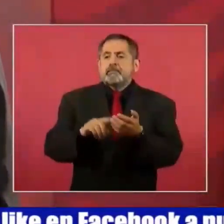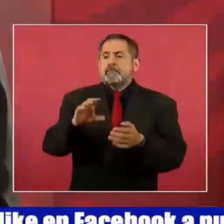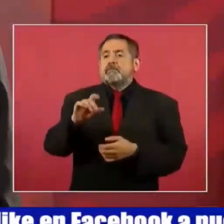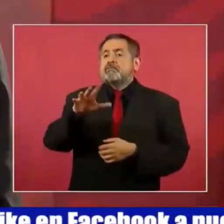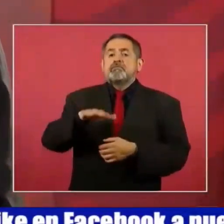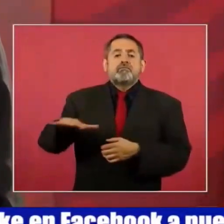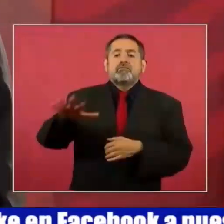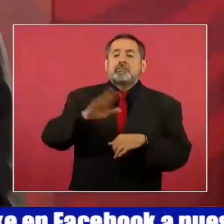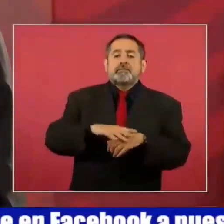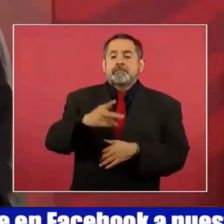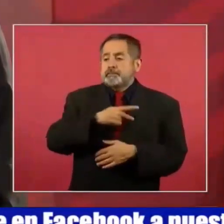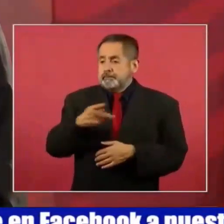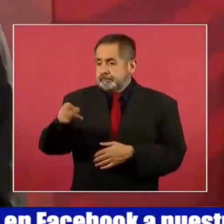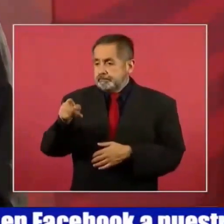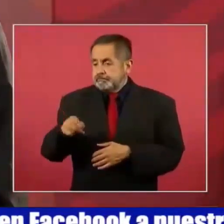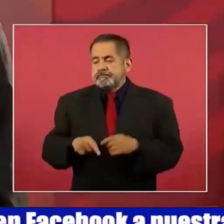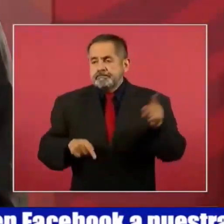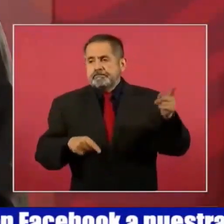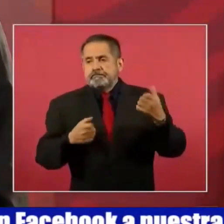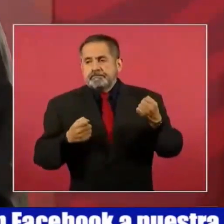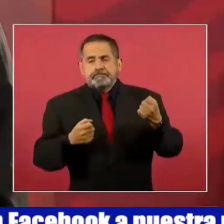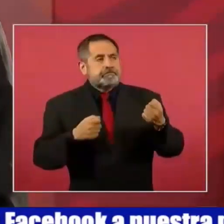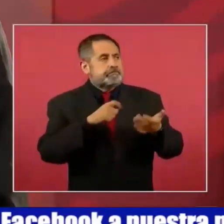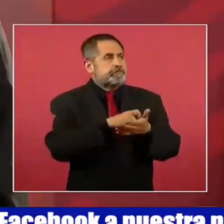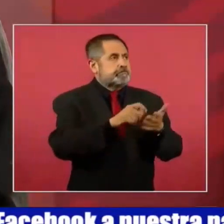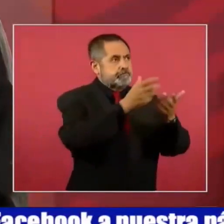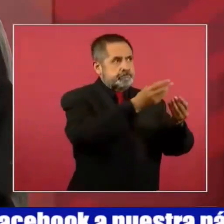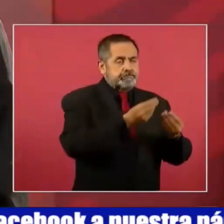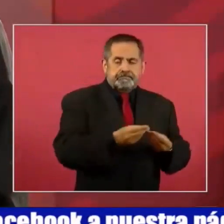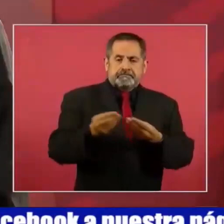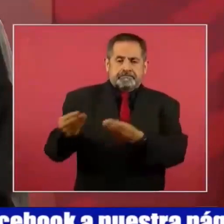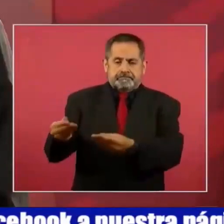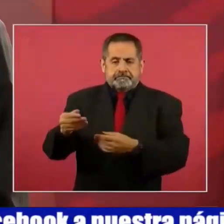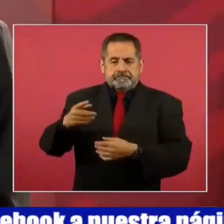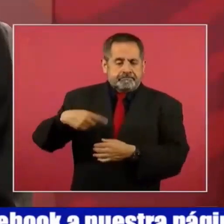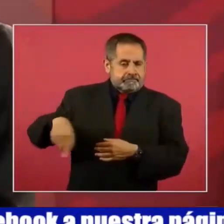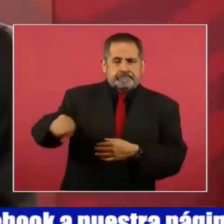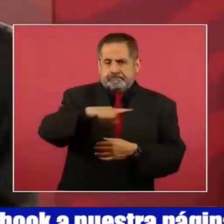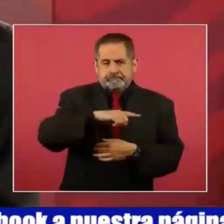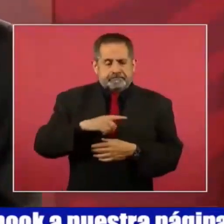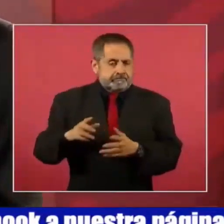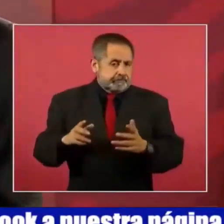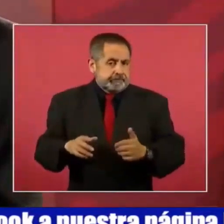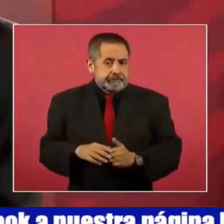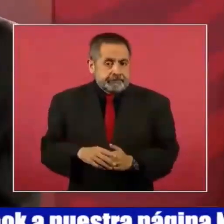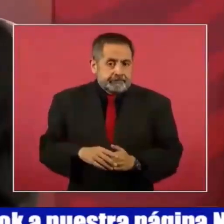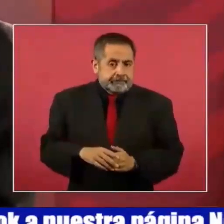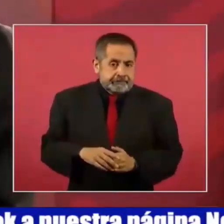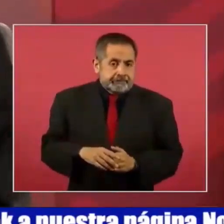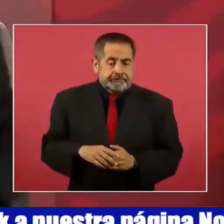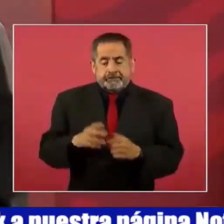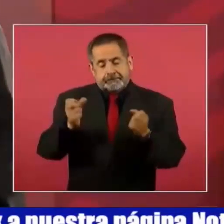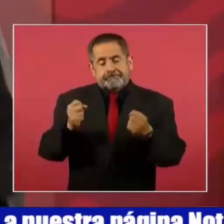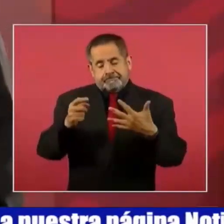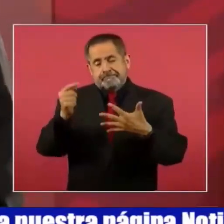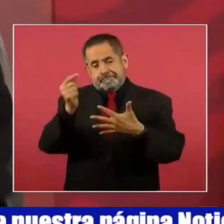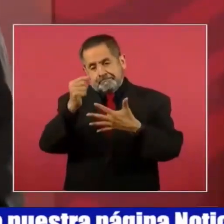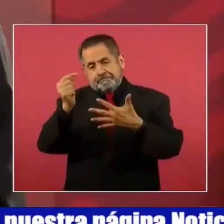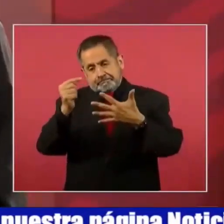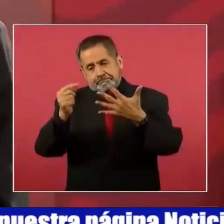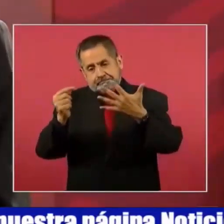presidente Biden de actuar o no en ciertas situaciones debido a este bloqueo con Cuba. Así que